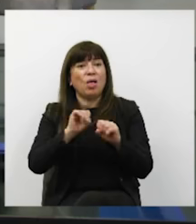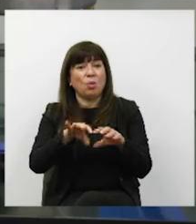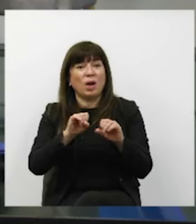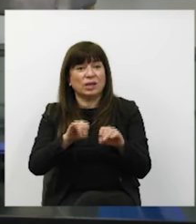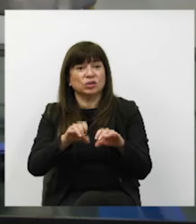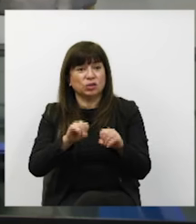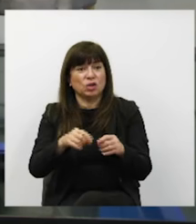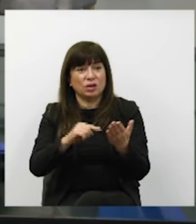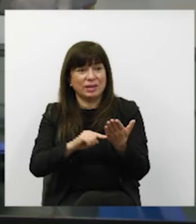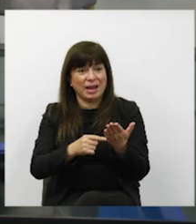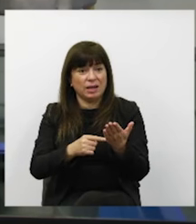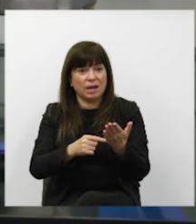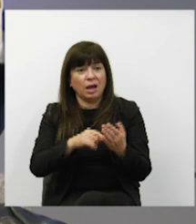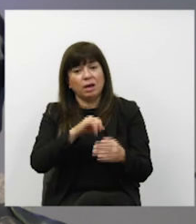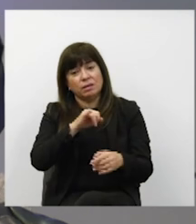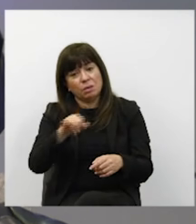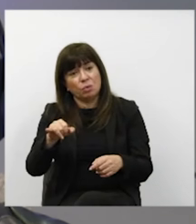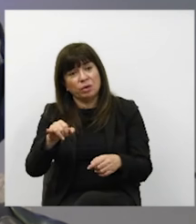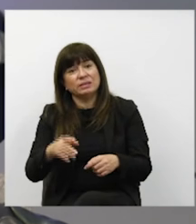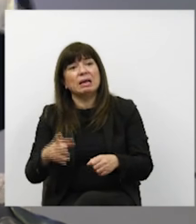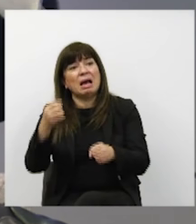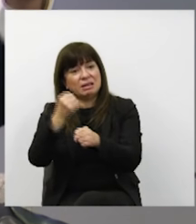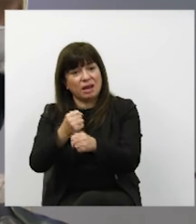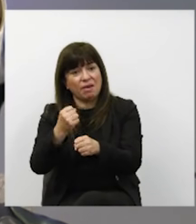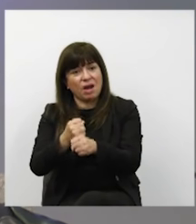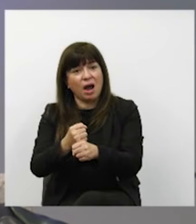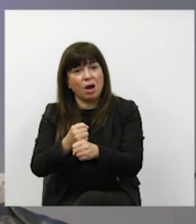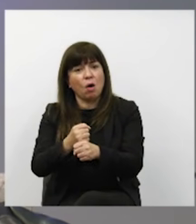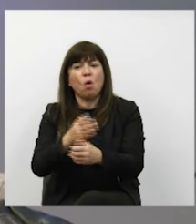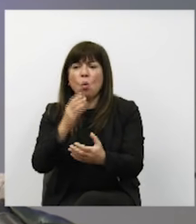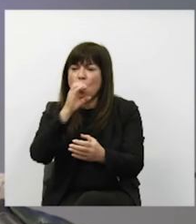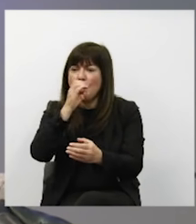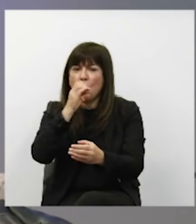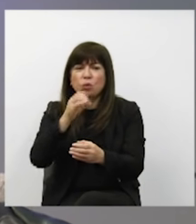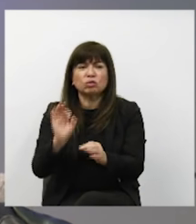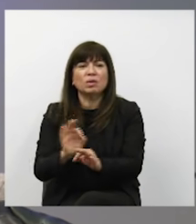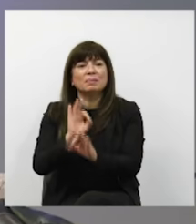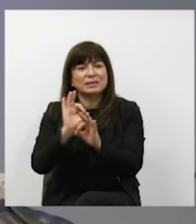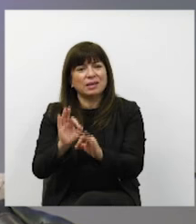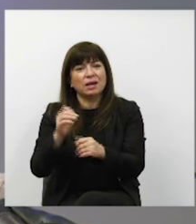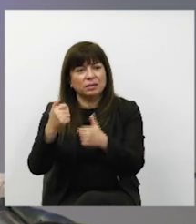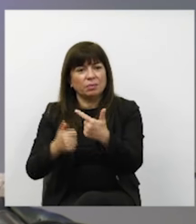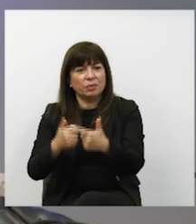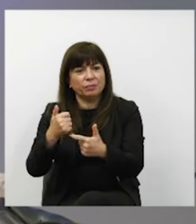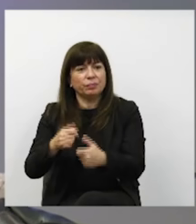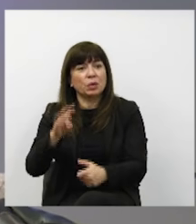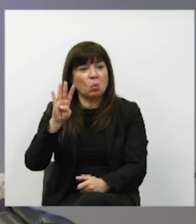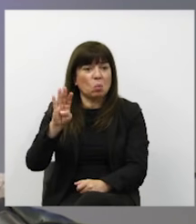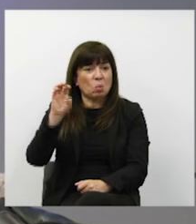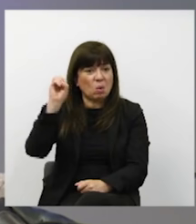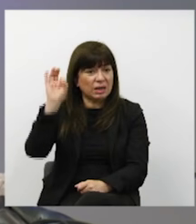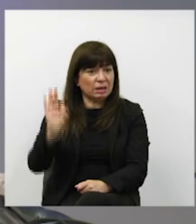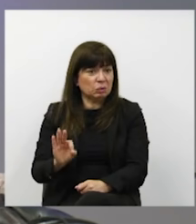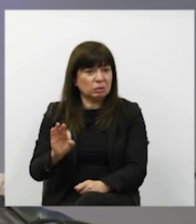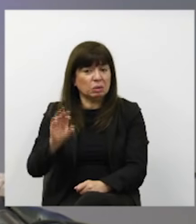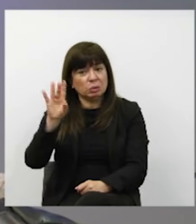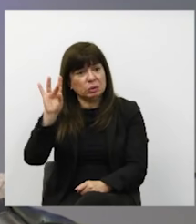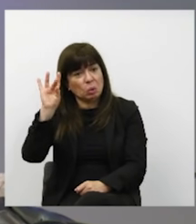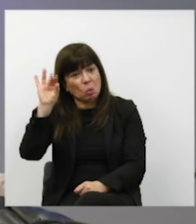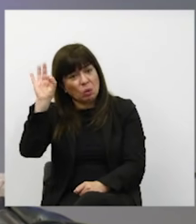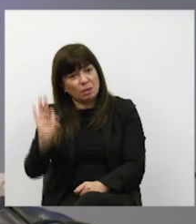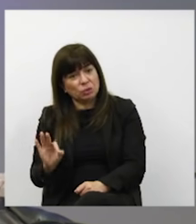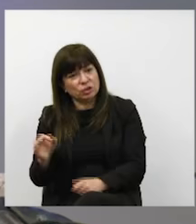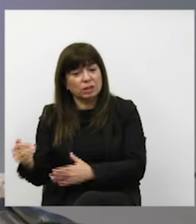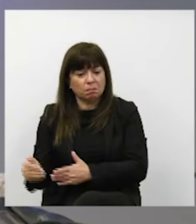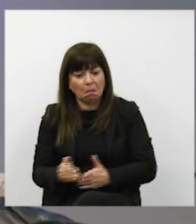y eventualmente toman algunos módulos donde se especializan en su profesión, y un 40% de las personas, un 50% de las personas